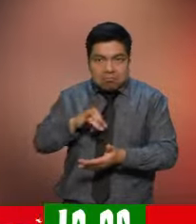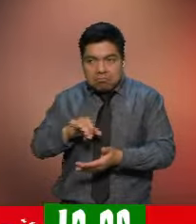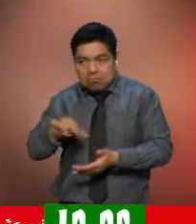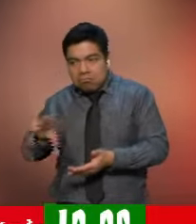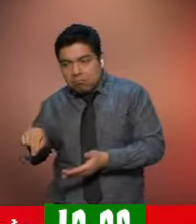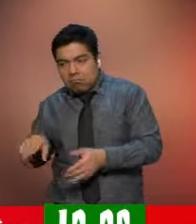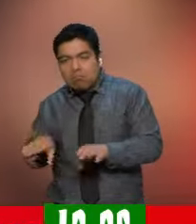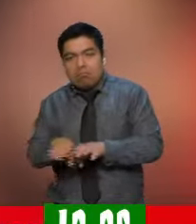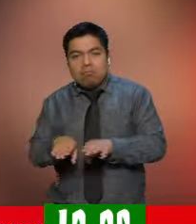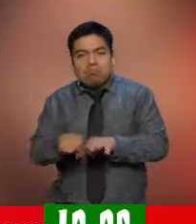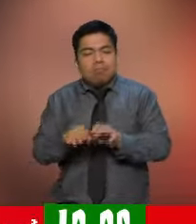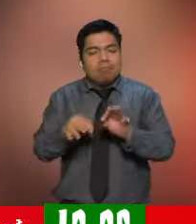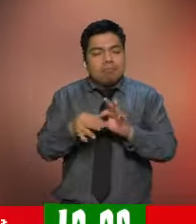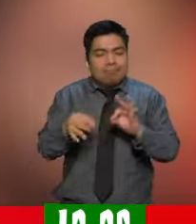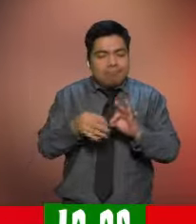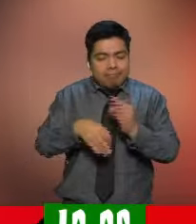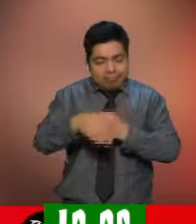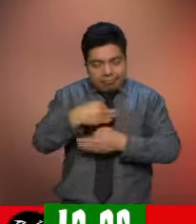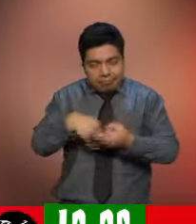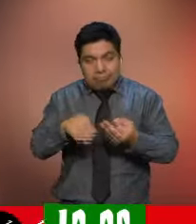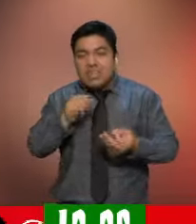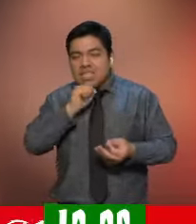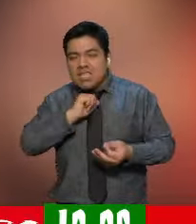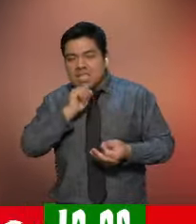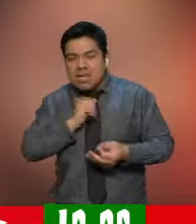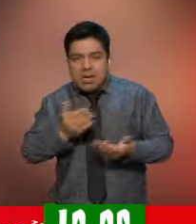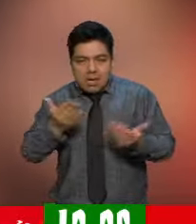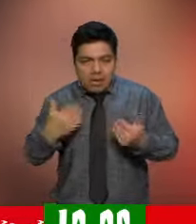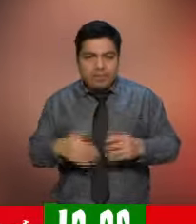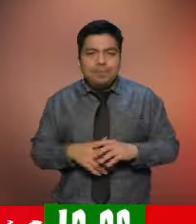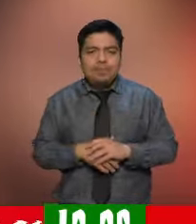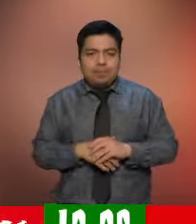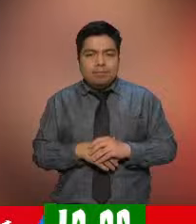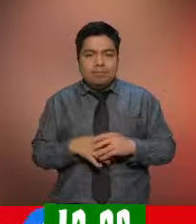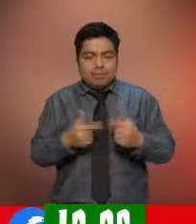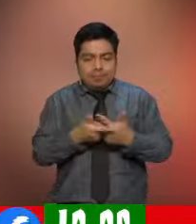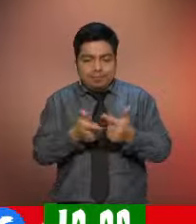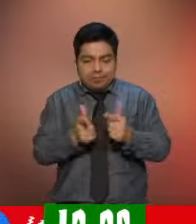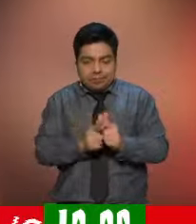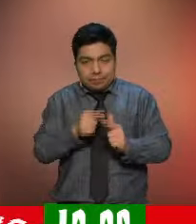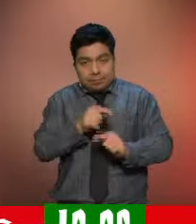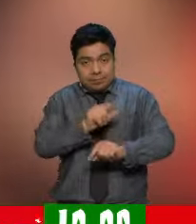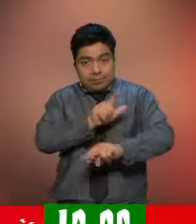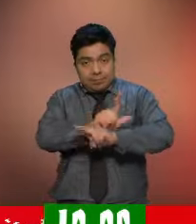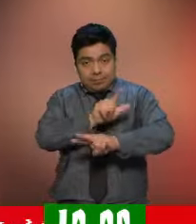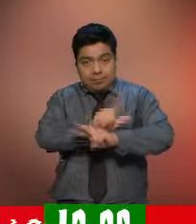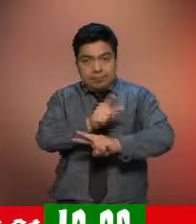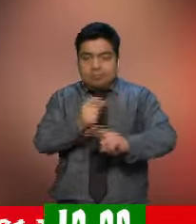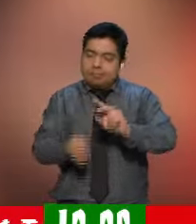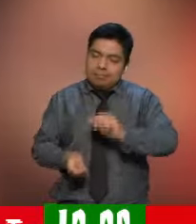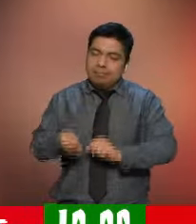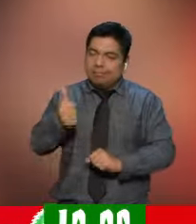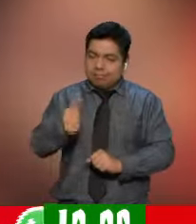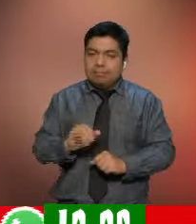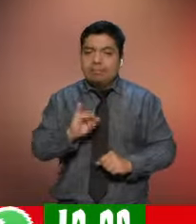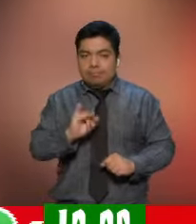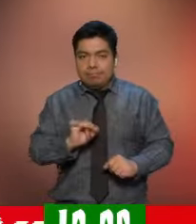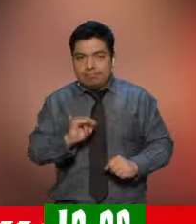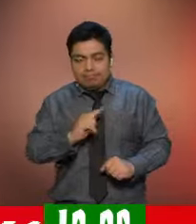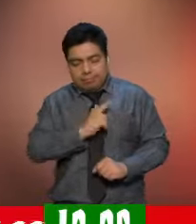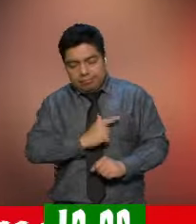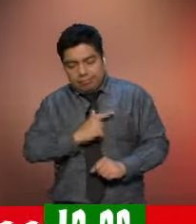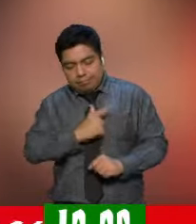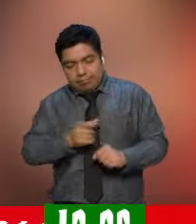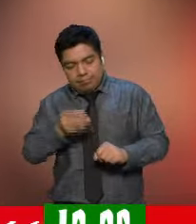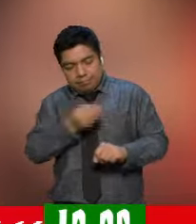veces? Cuéntame todo el chisme. Sí, somos primerizos, ¿no? Muy felices, muy contentos de podernos